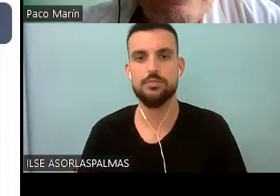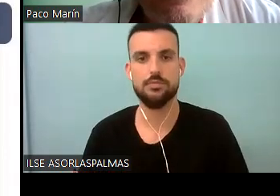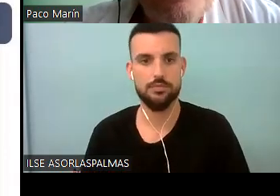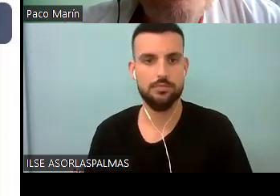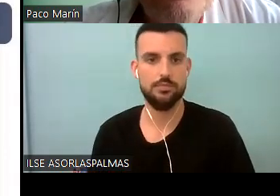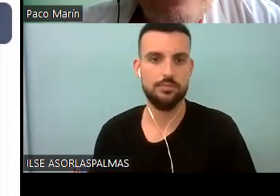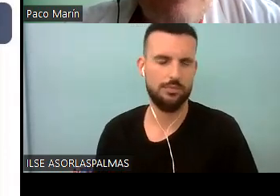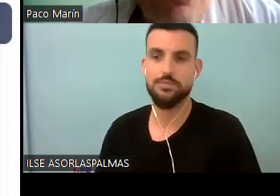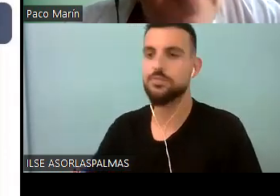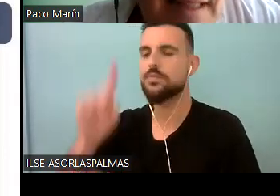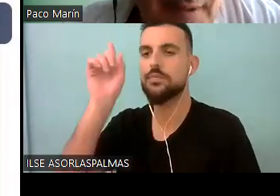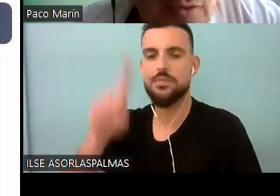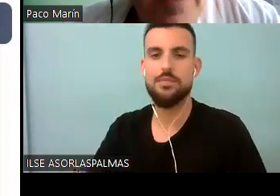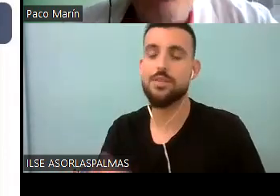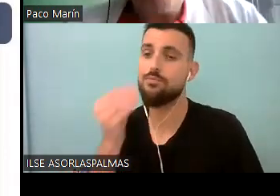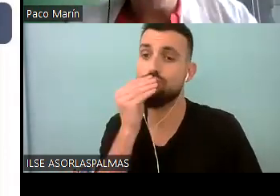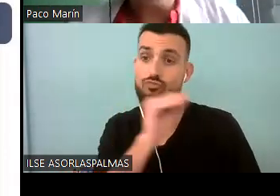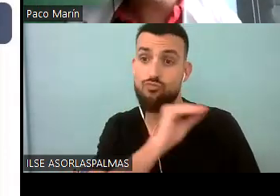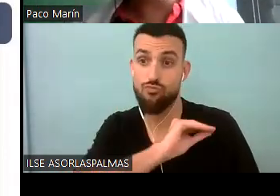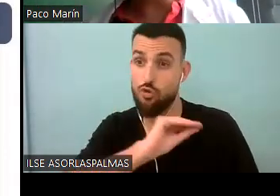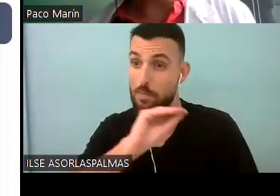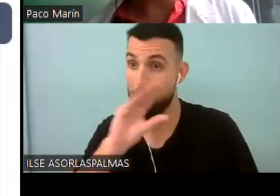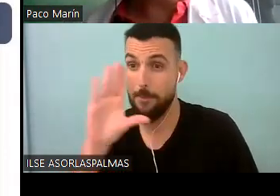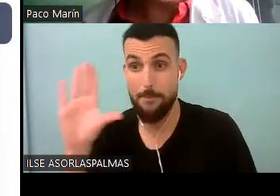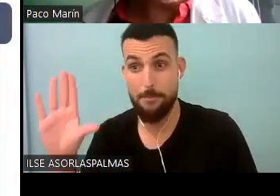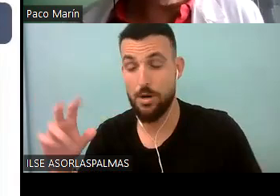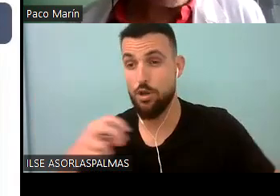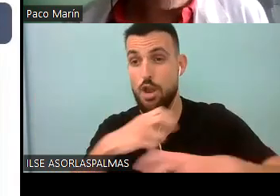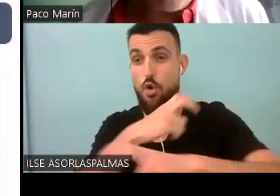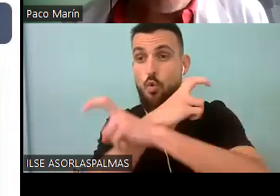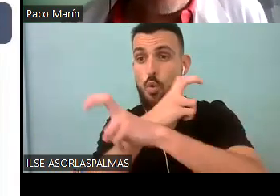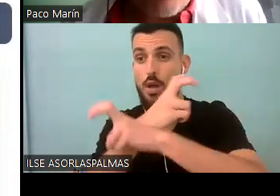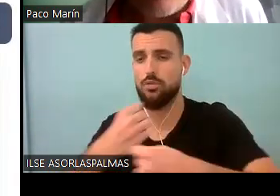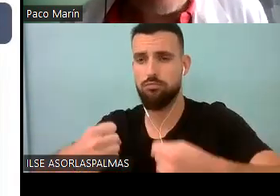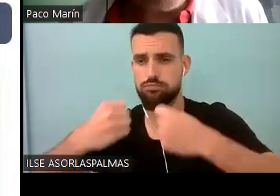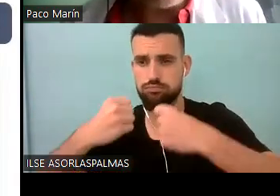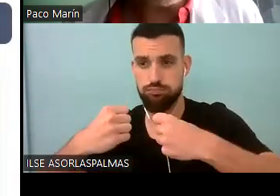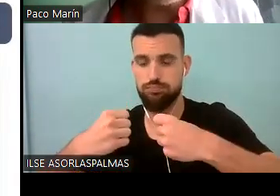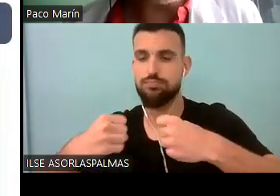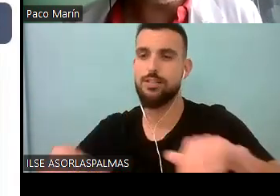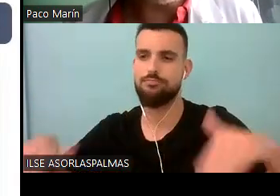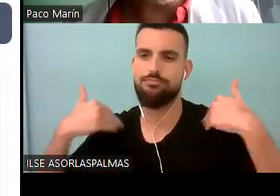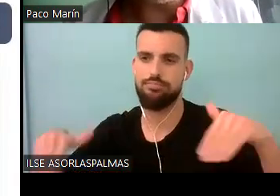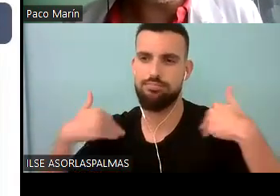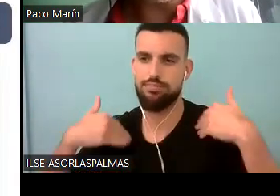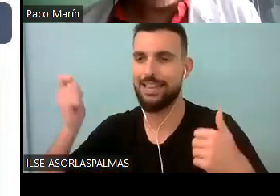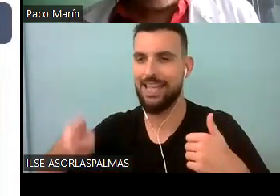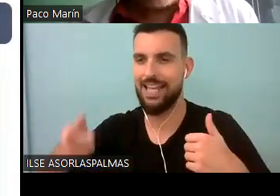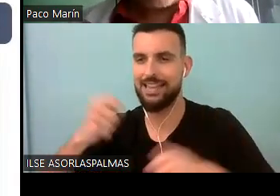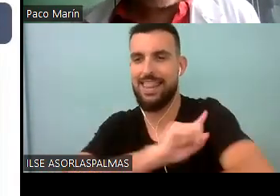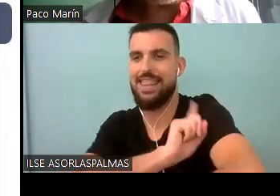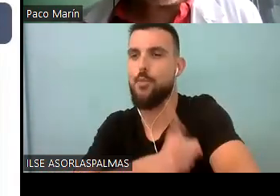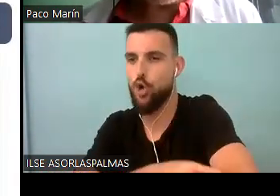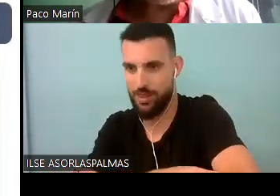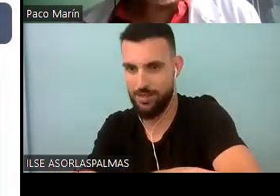Y la fórmula secreta para conseguir unos huesos fuertes, yo creo que está en el ejercicio físico regular. Es esencial.